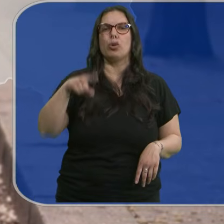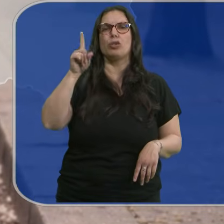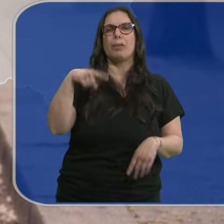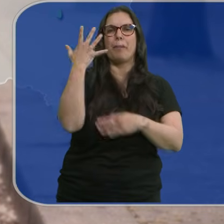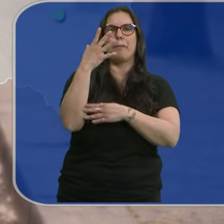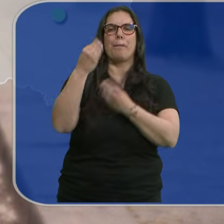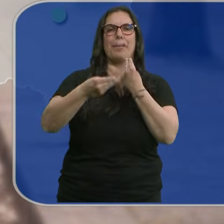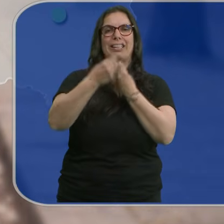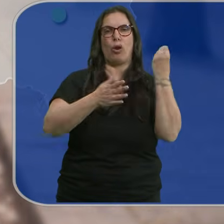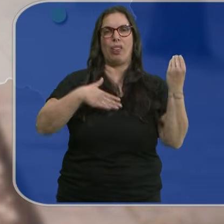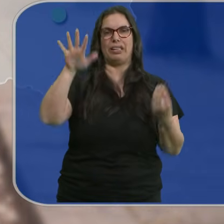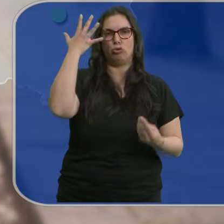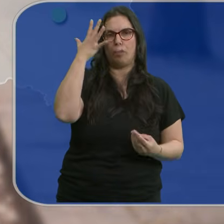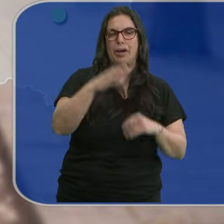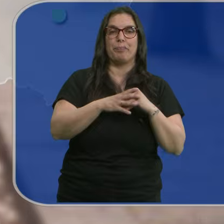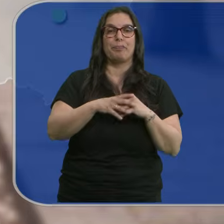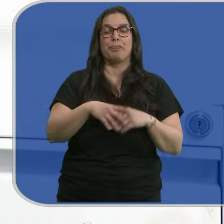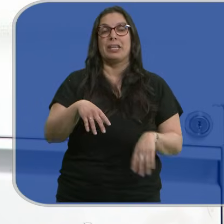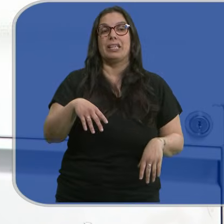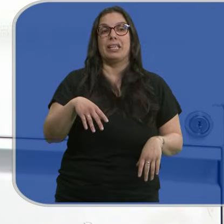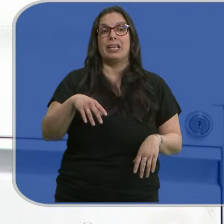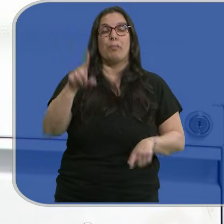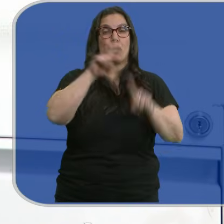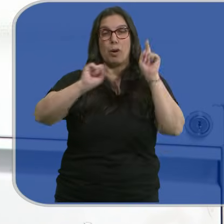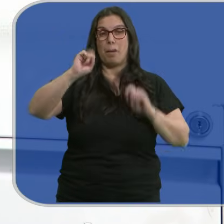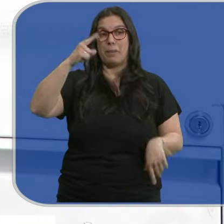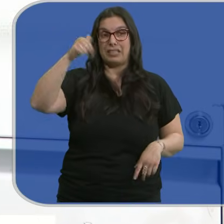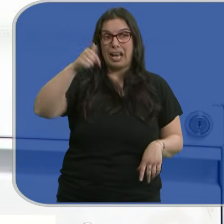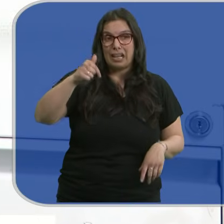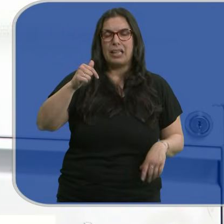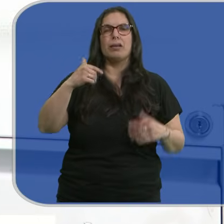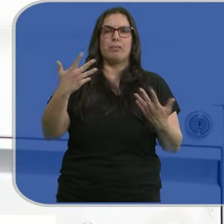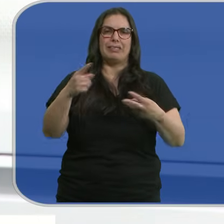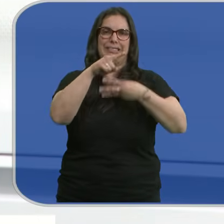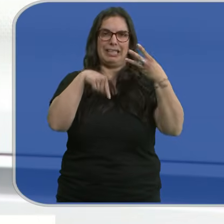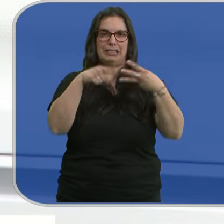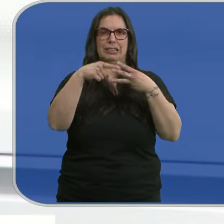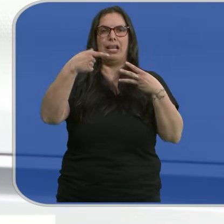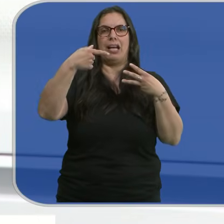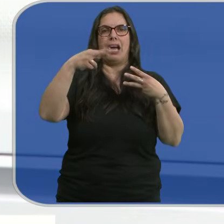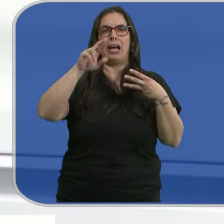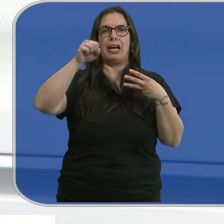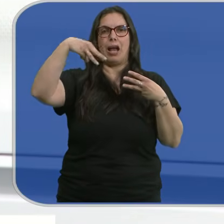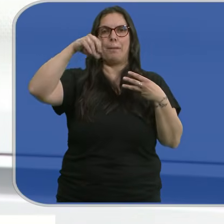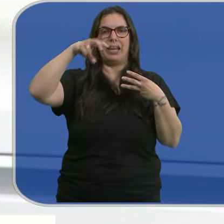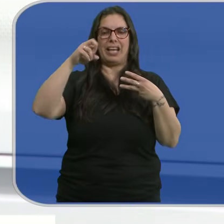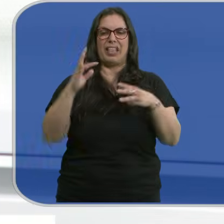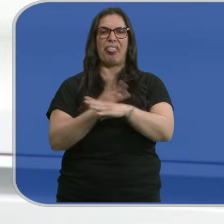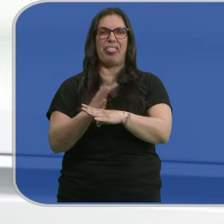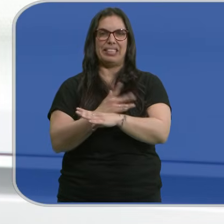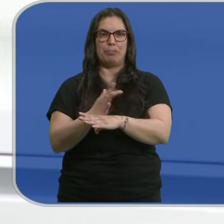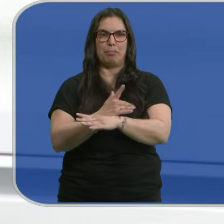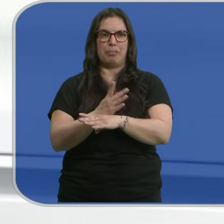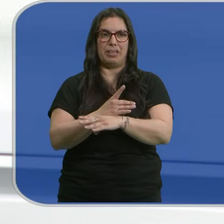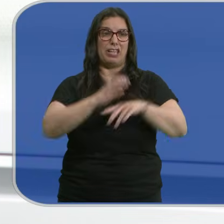de sombra. Hay más pólenes, pero los que realmente dan problemas a nuestros pacientes son esos. Las gramíneas es el césped, entonces